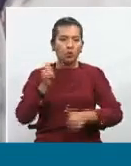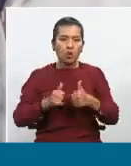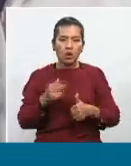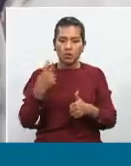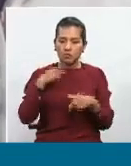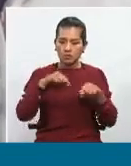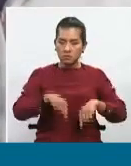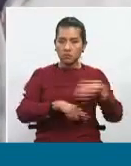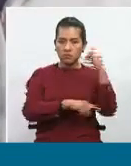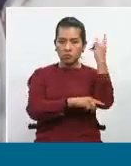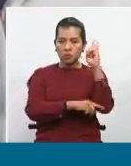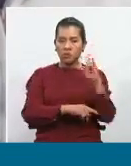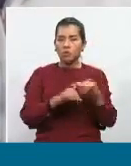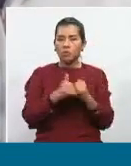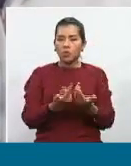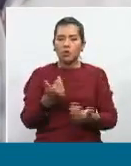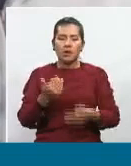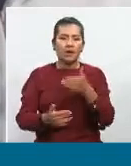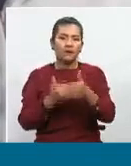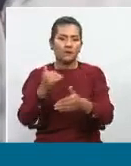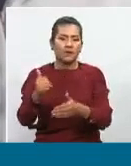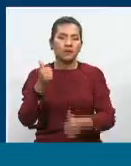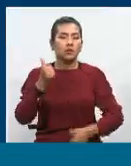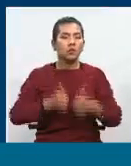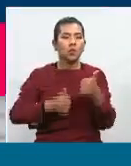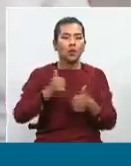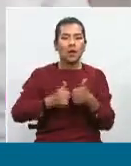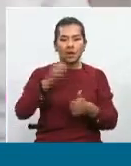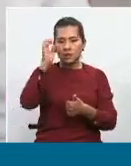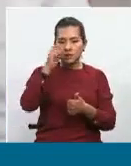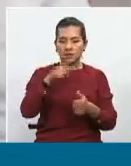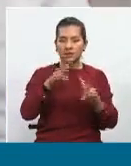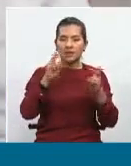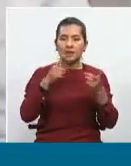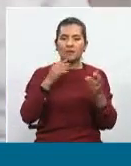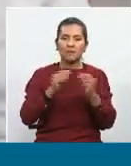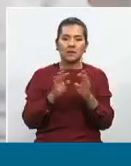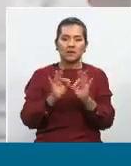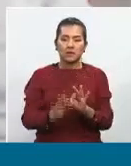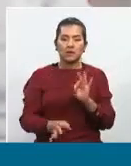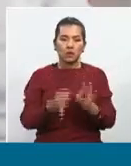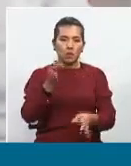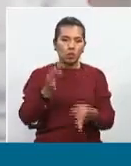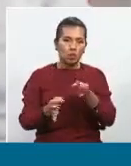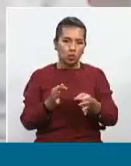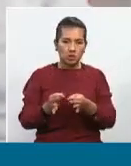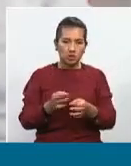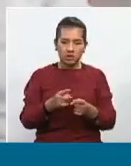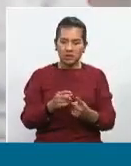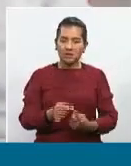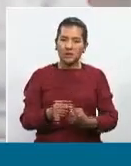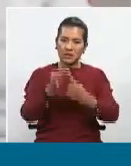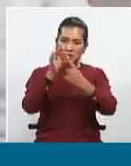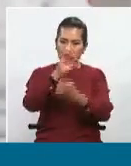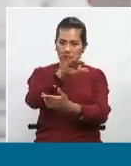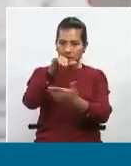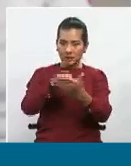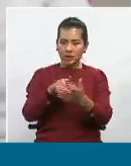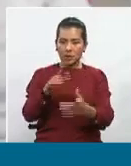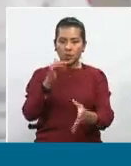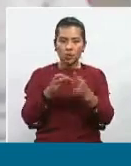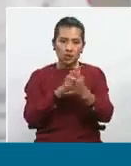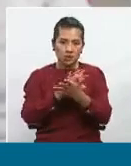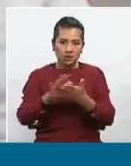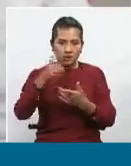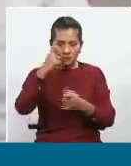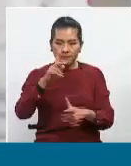vamos? ¿En qué estado está, sobre todo, el tema de la justicia, que es un tema central, justicia